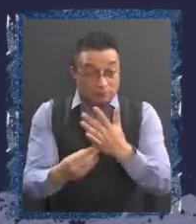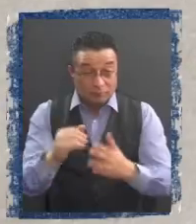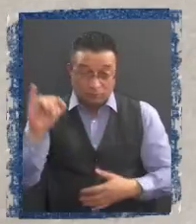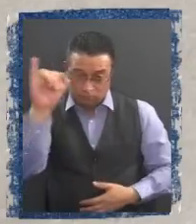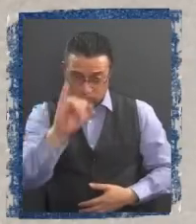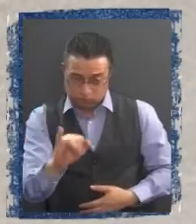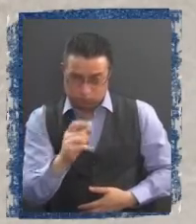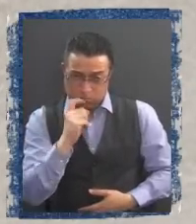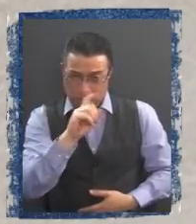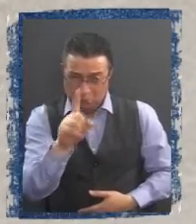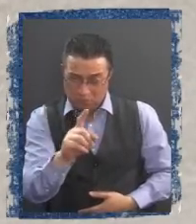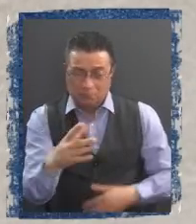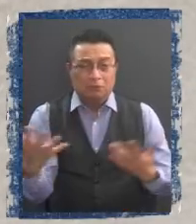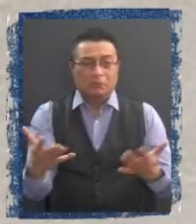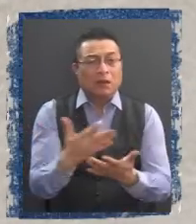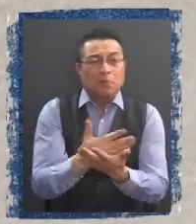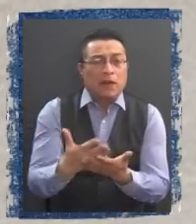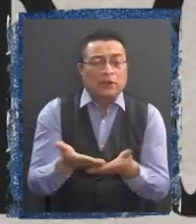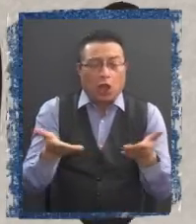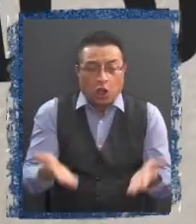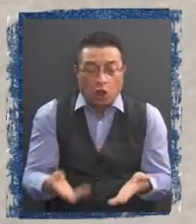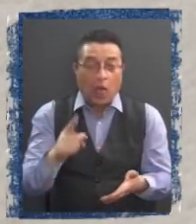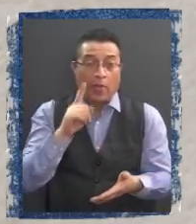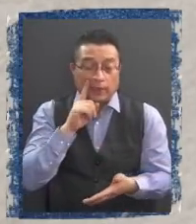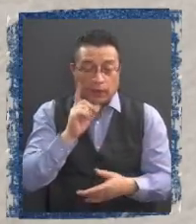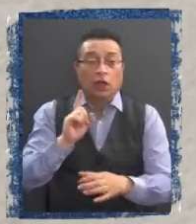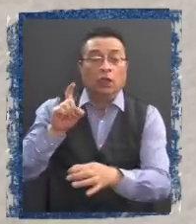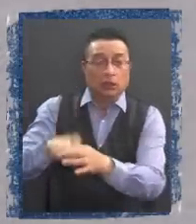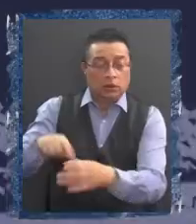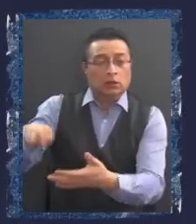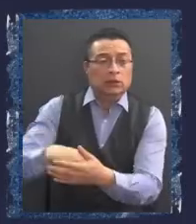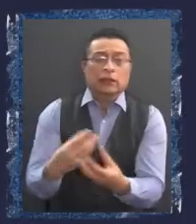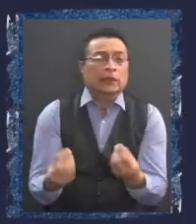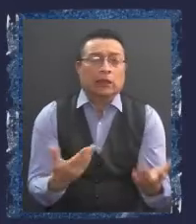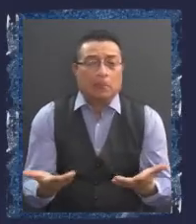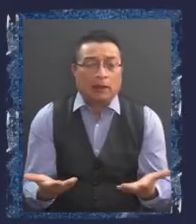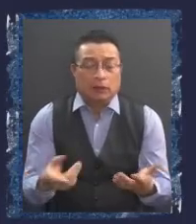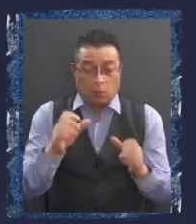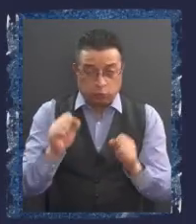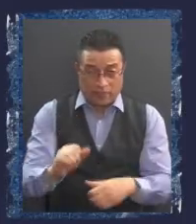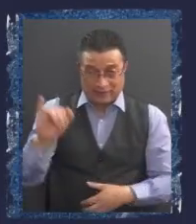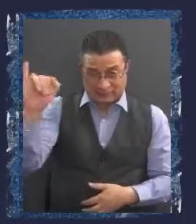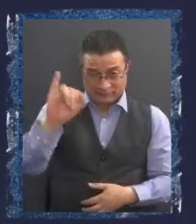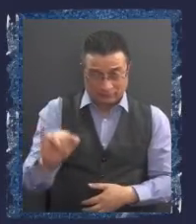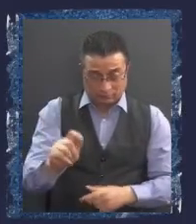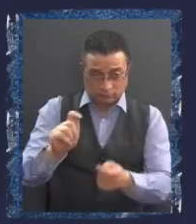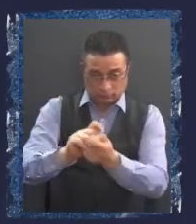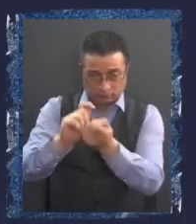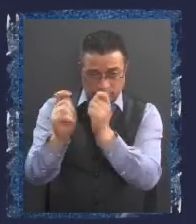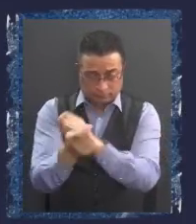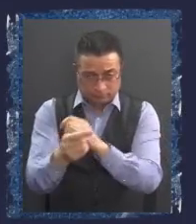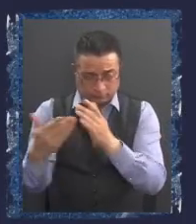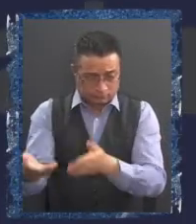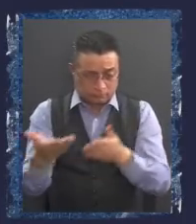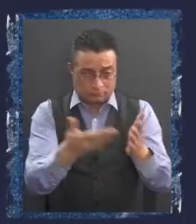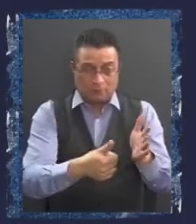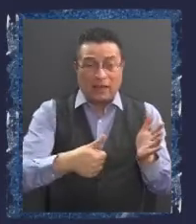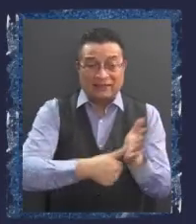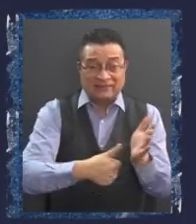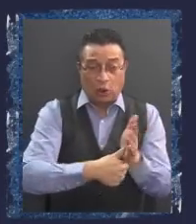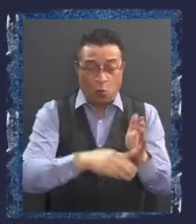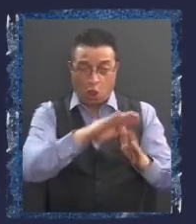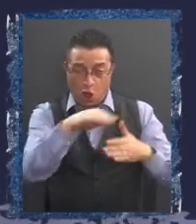¿Qué pasará con quienes tienen hoy un plan de salud contratado? ¿Podrían las ISAPRES transformarse en prestadores de seguros